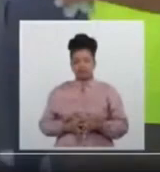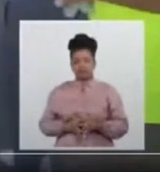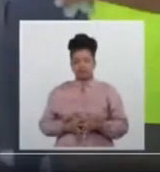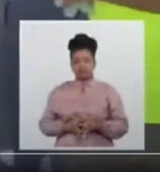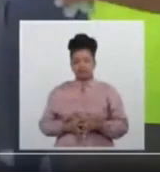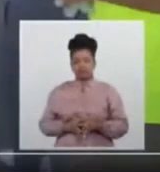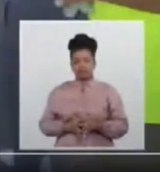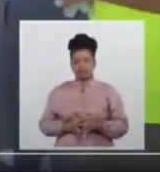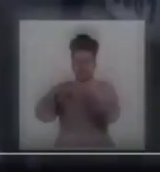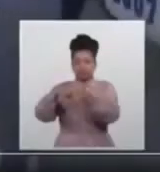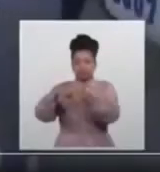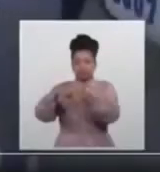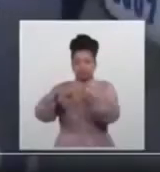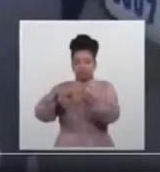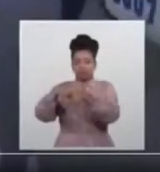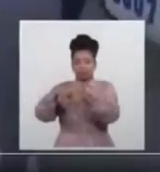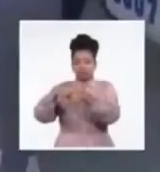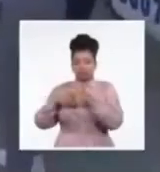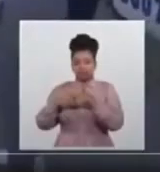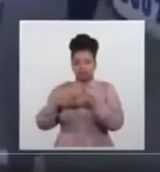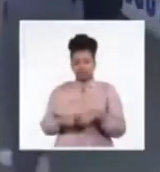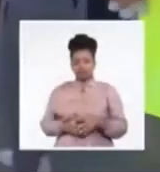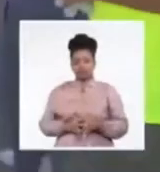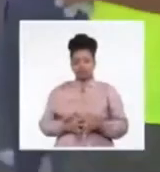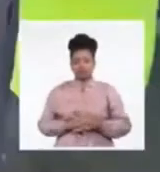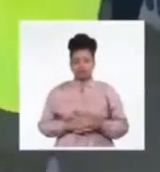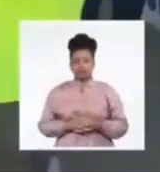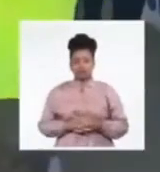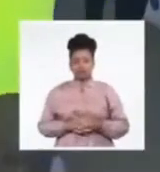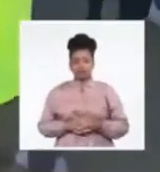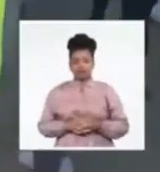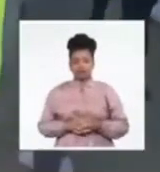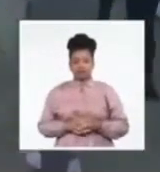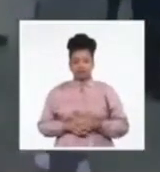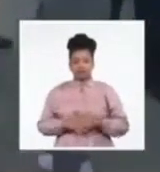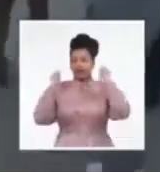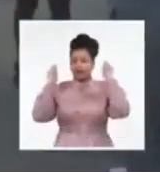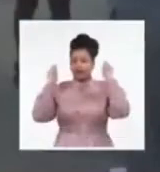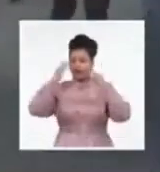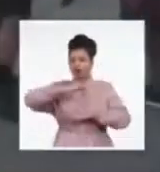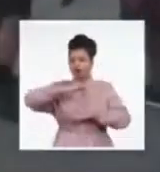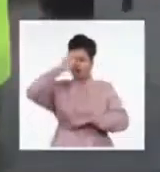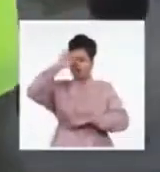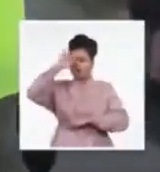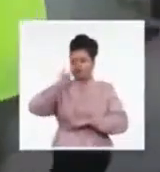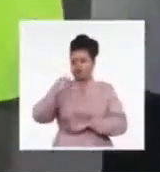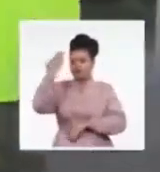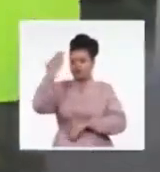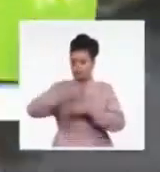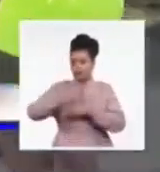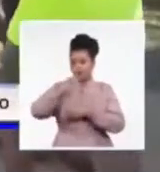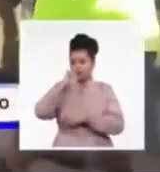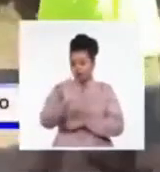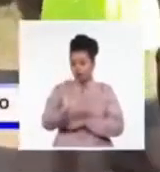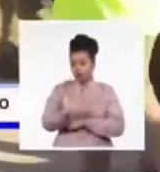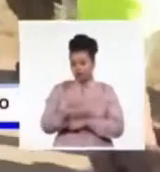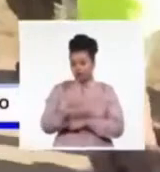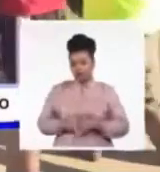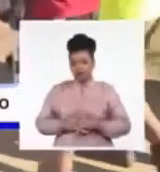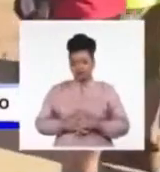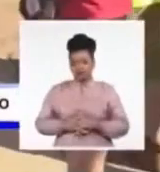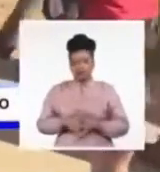no, no, de verdad que no entiendo. Vamos a escucharlo. Cuba sí bloqueo o no. Durante el segundo día de recorrido por Camagüey,